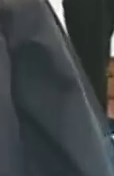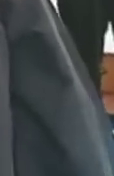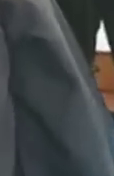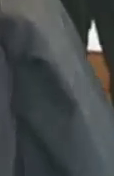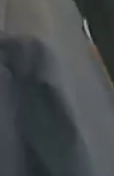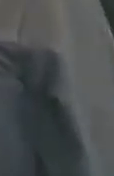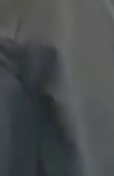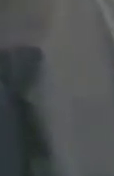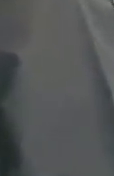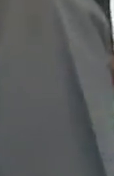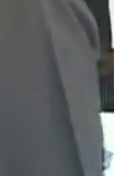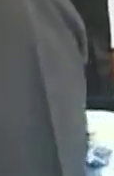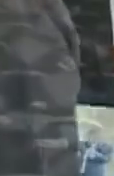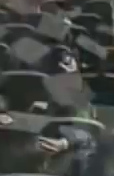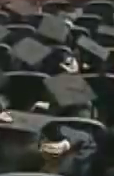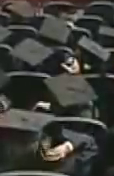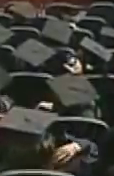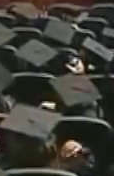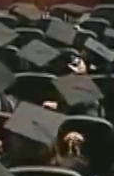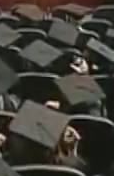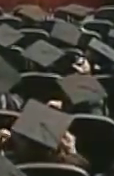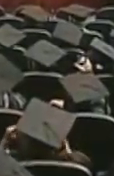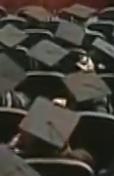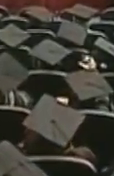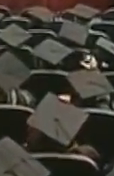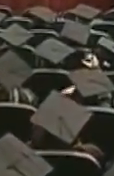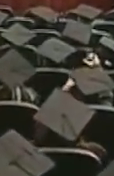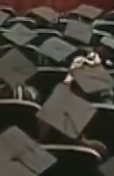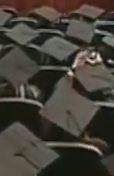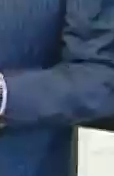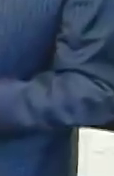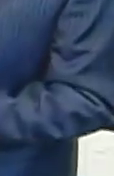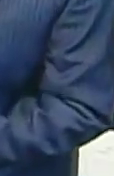supervisión educativa del Distrito Capital.